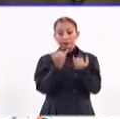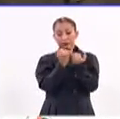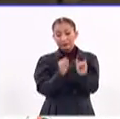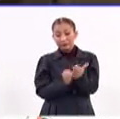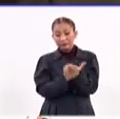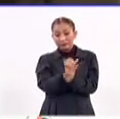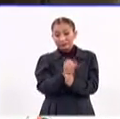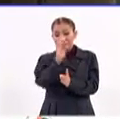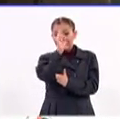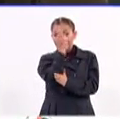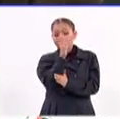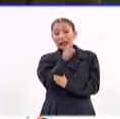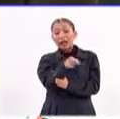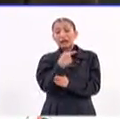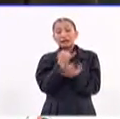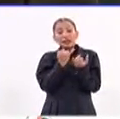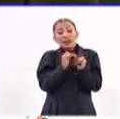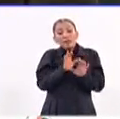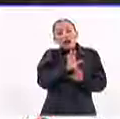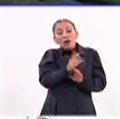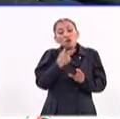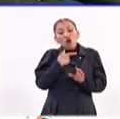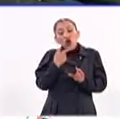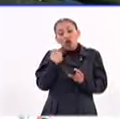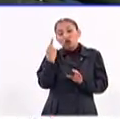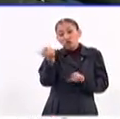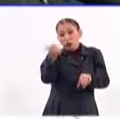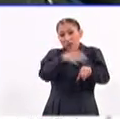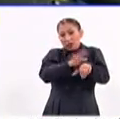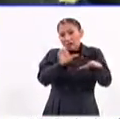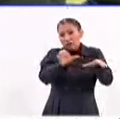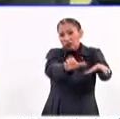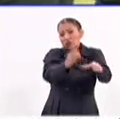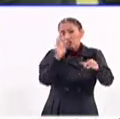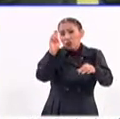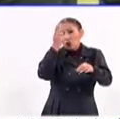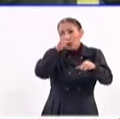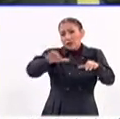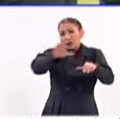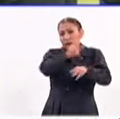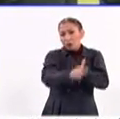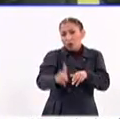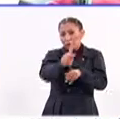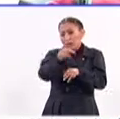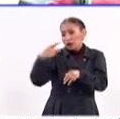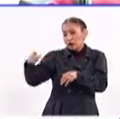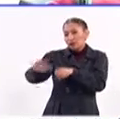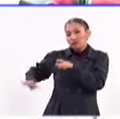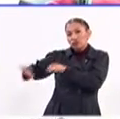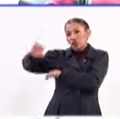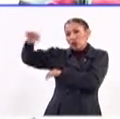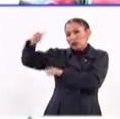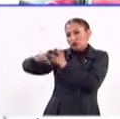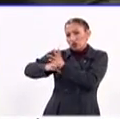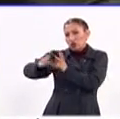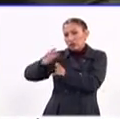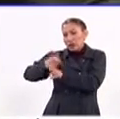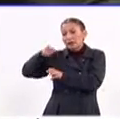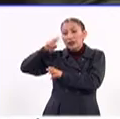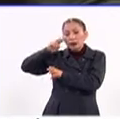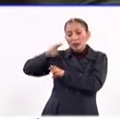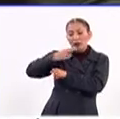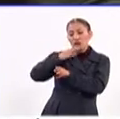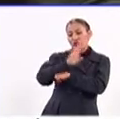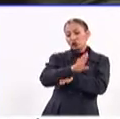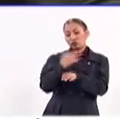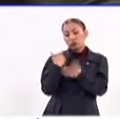autonomía universitaria se refiere a la independencia política y administrativa de las instituciones públicas respecto a factores externos, en las que se preserva